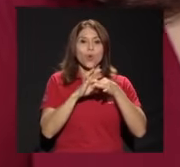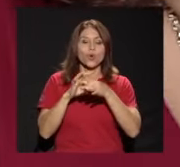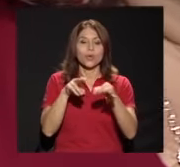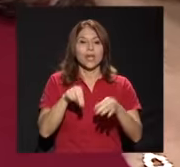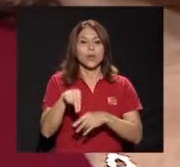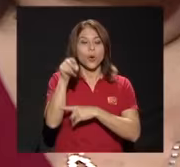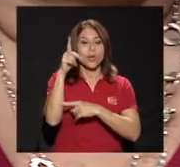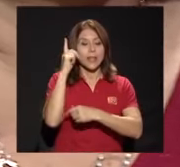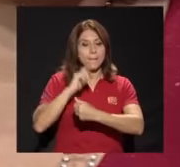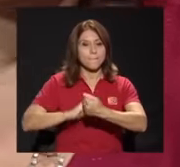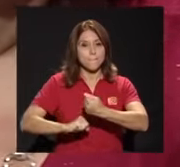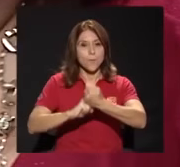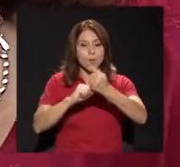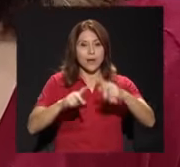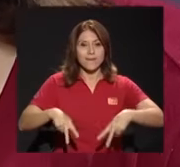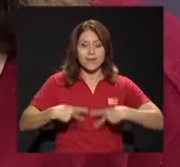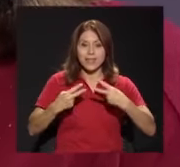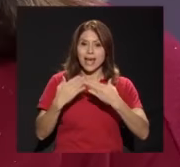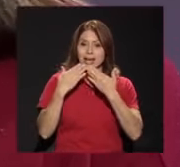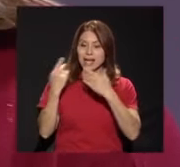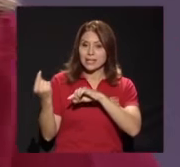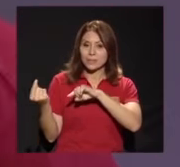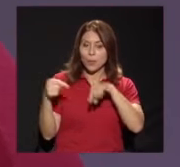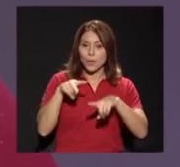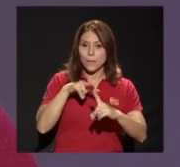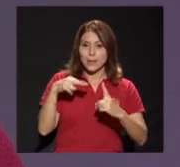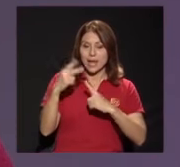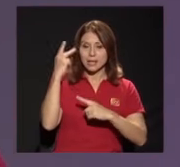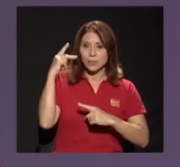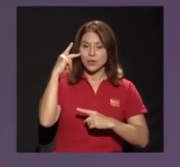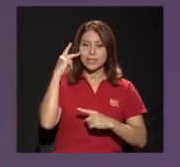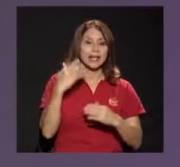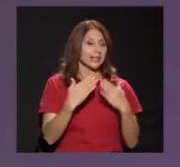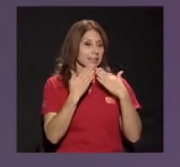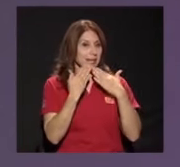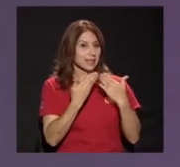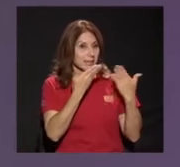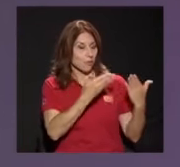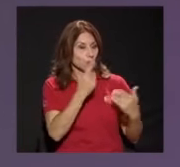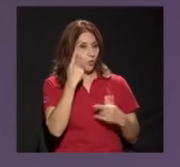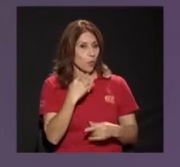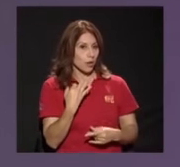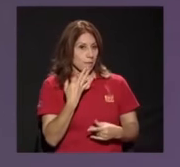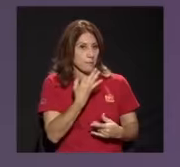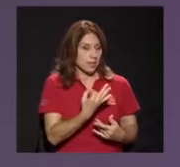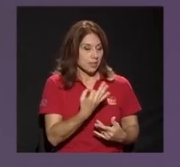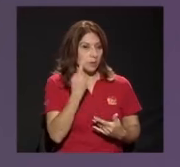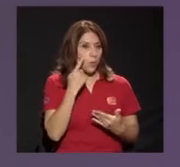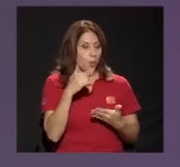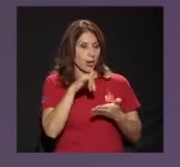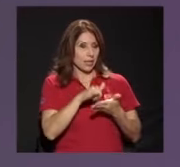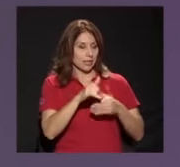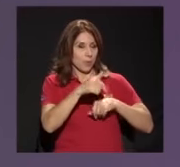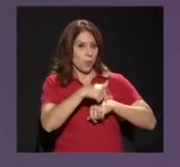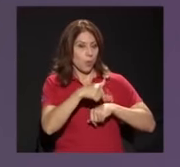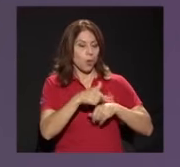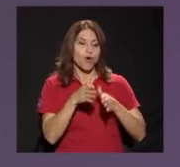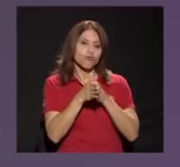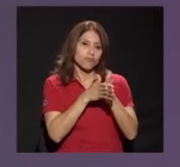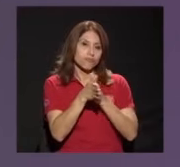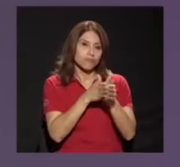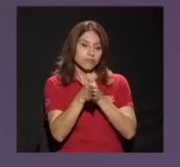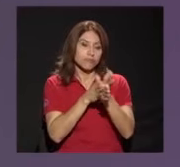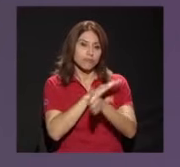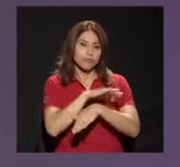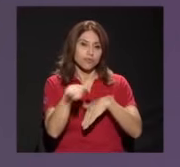gracias por estar acá en Miradas Políticas. Gracias a vos, Marta, por la invitación y por el espacio, ¿verdad? Ojalá que sea de mucho provecho para todas